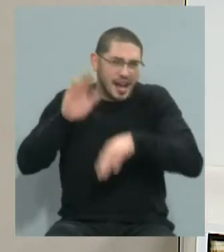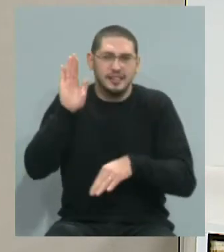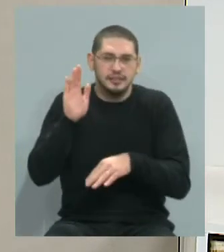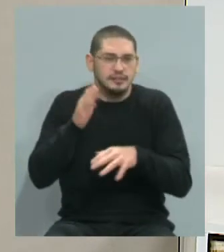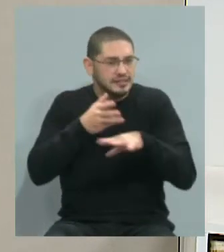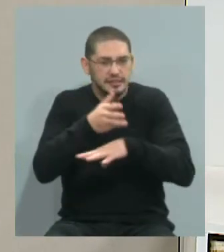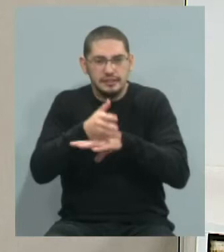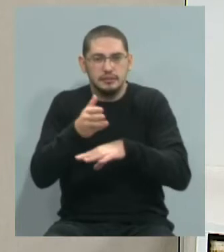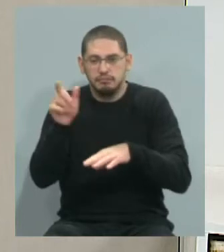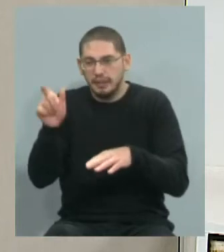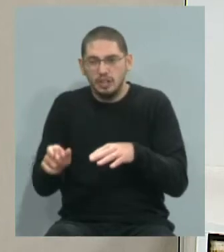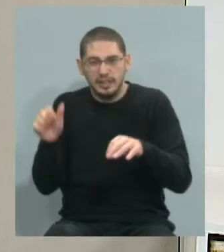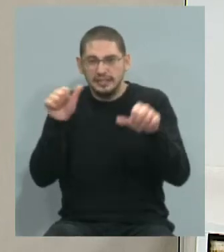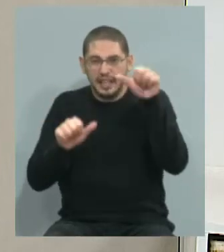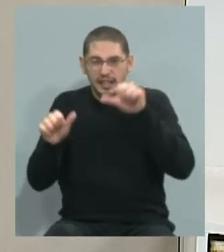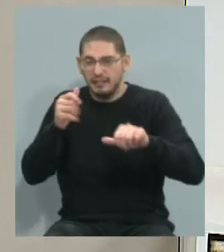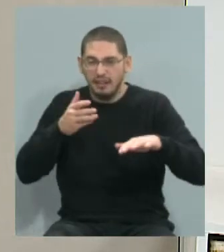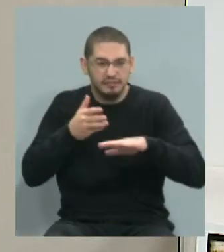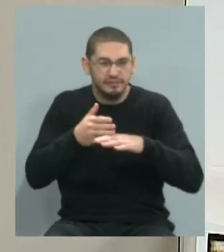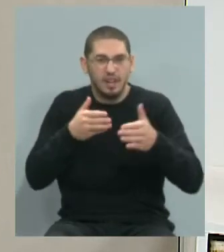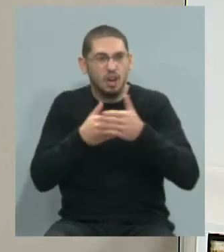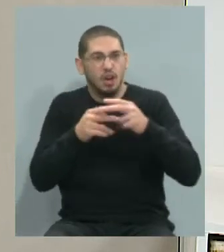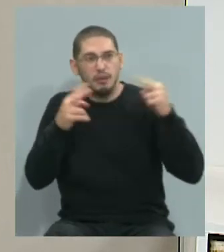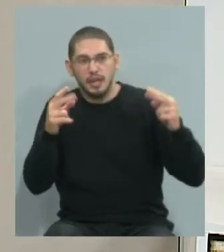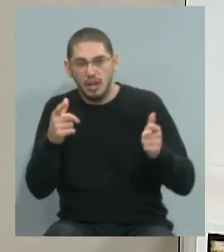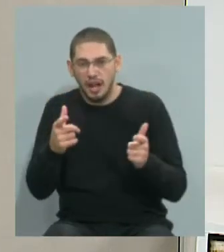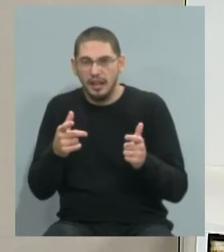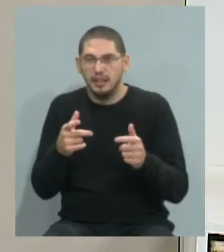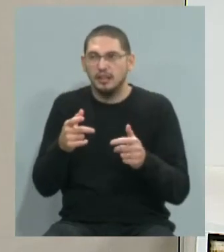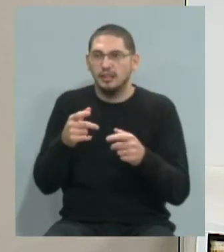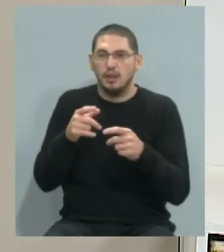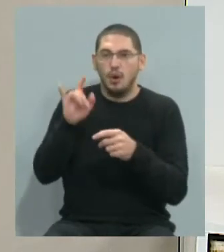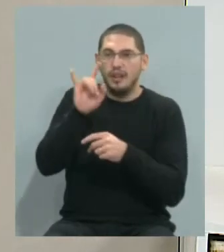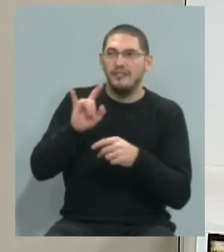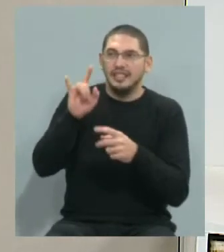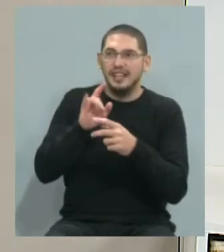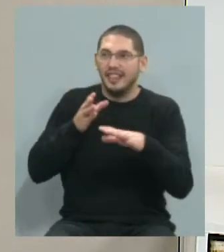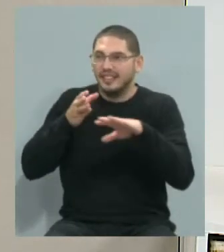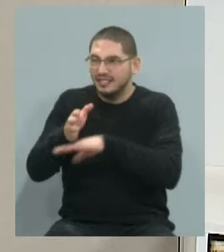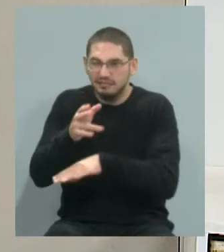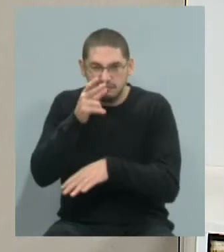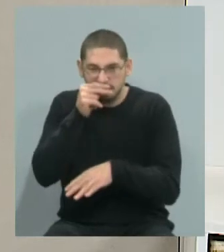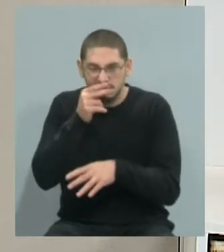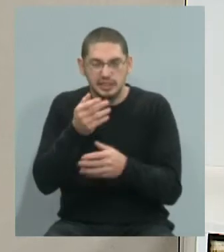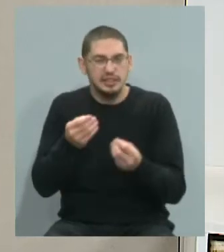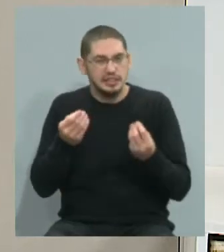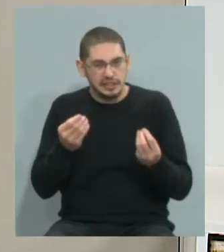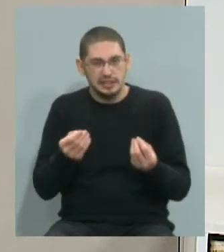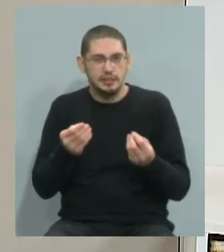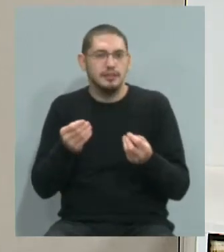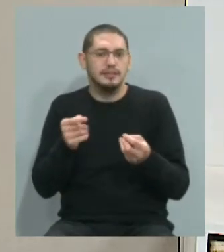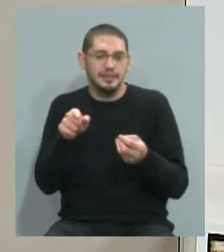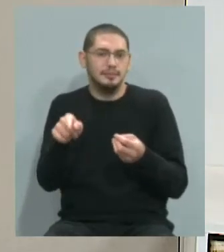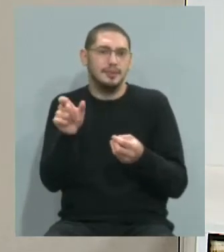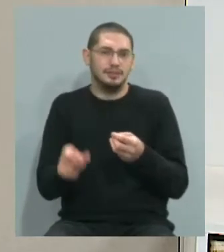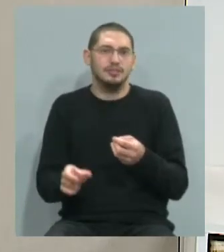como científicos, que no tienen convenios firmados ni por sus países ni por sus universidades de estas bibliotecas, bueno, que eso tenga el acceso libre